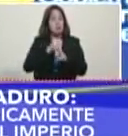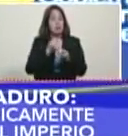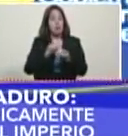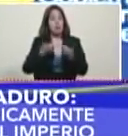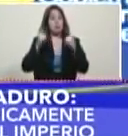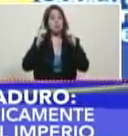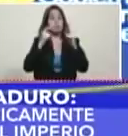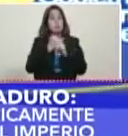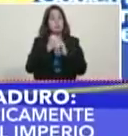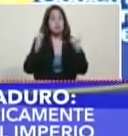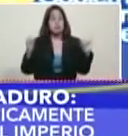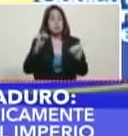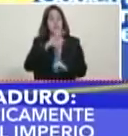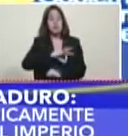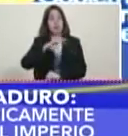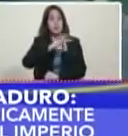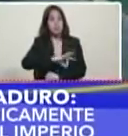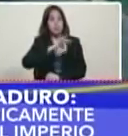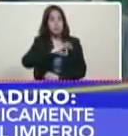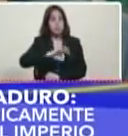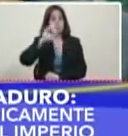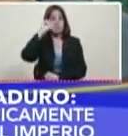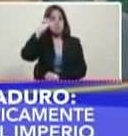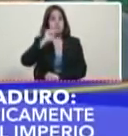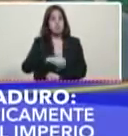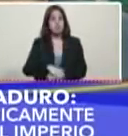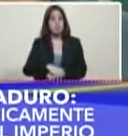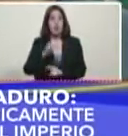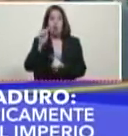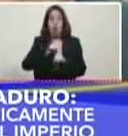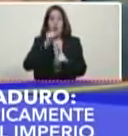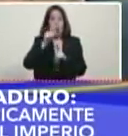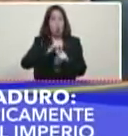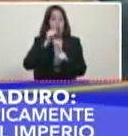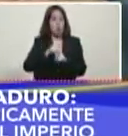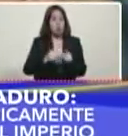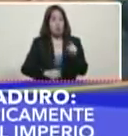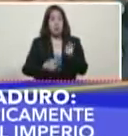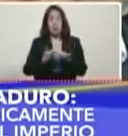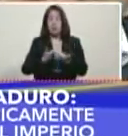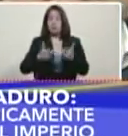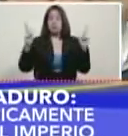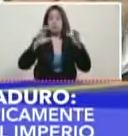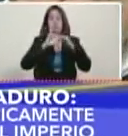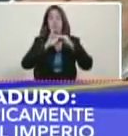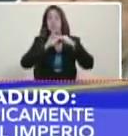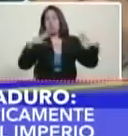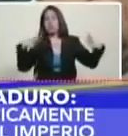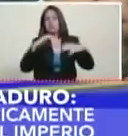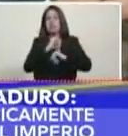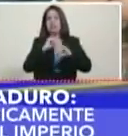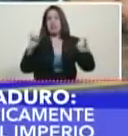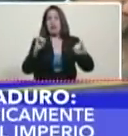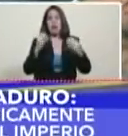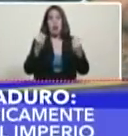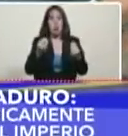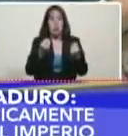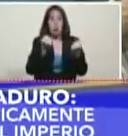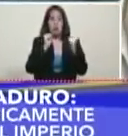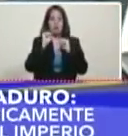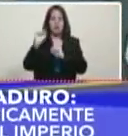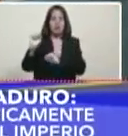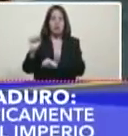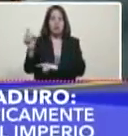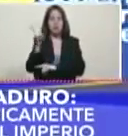el socialismo. Es la lucha por la liberación nacional, por la defensa de Venezuela.